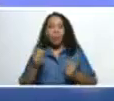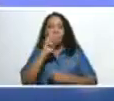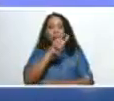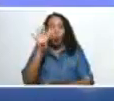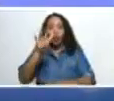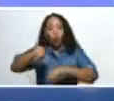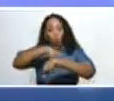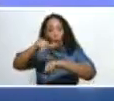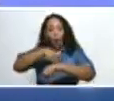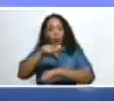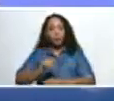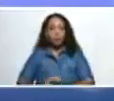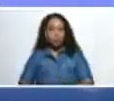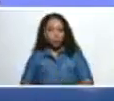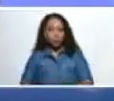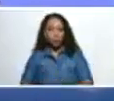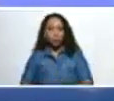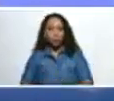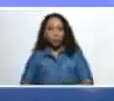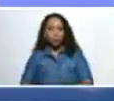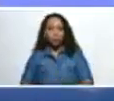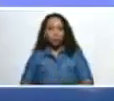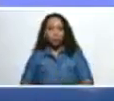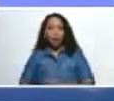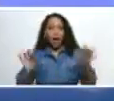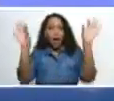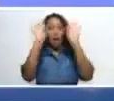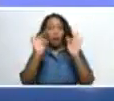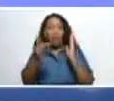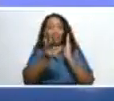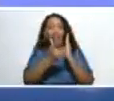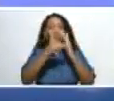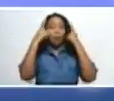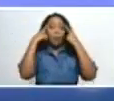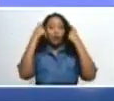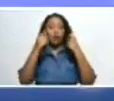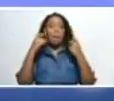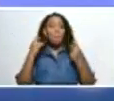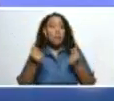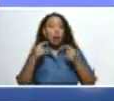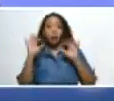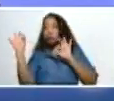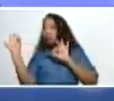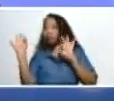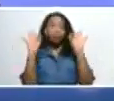horas del día. Las metodologías científicas, pilas,